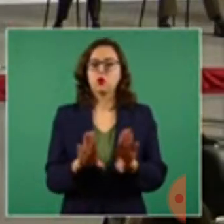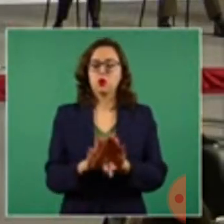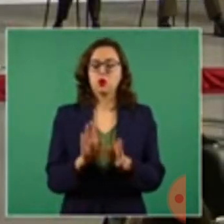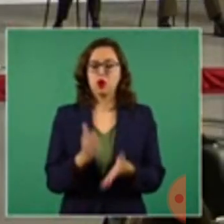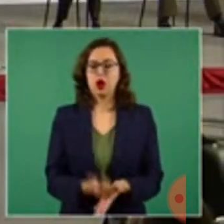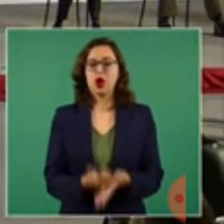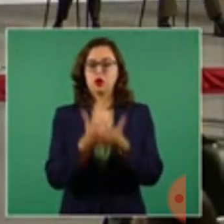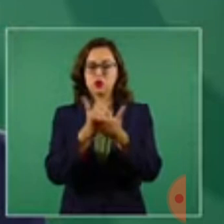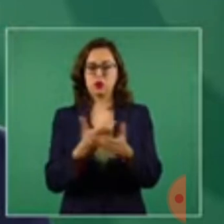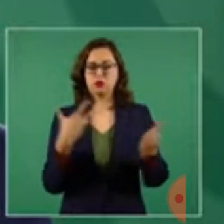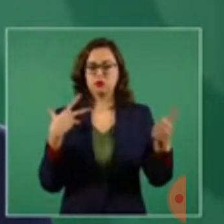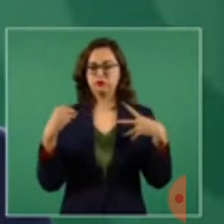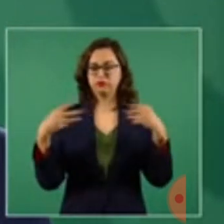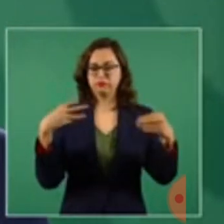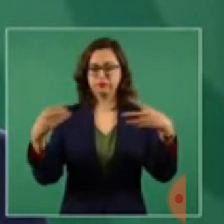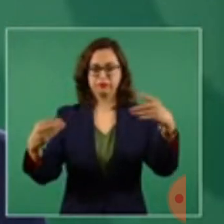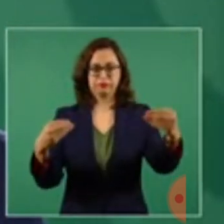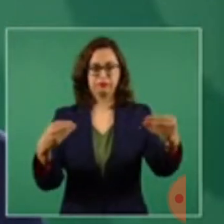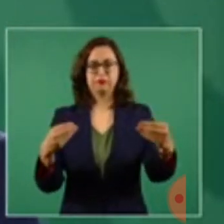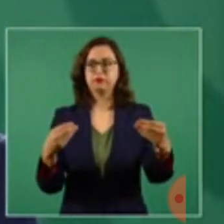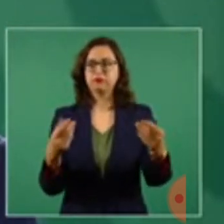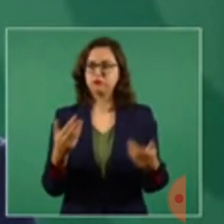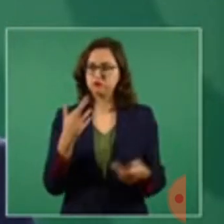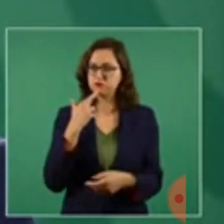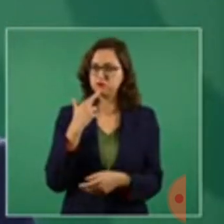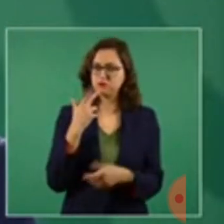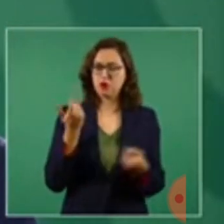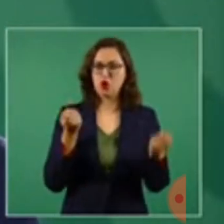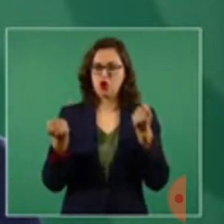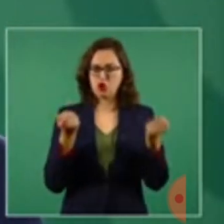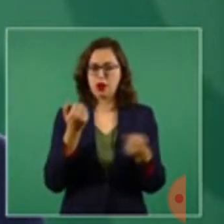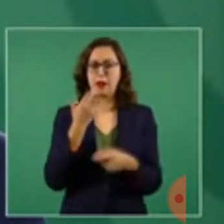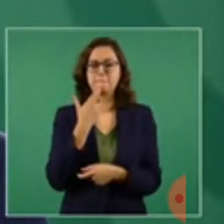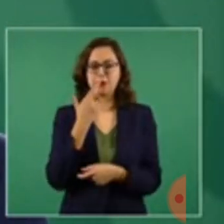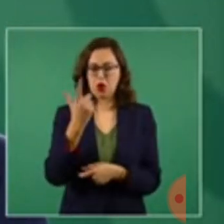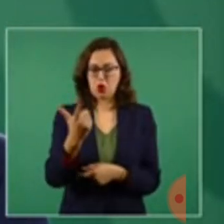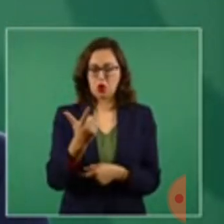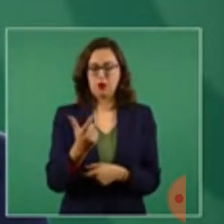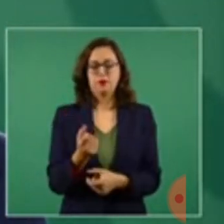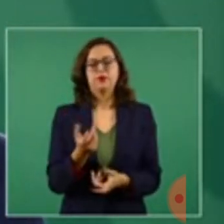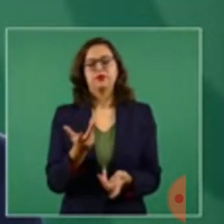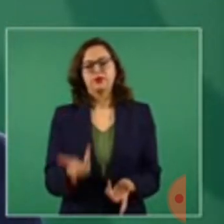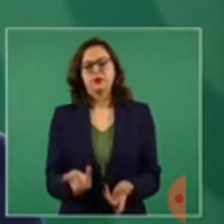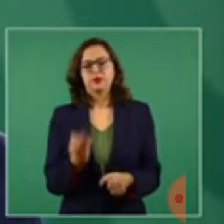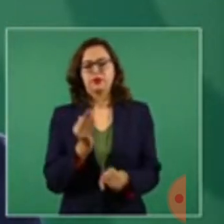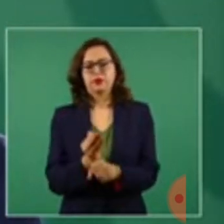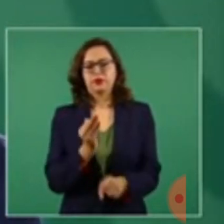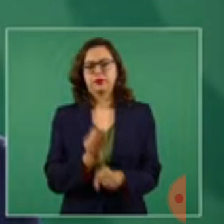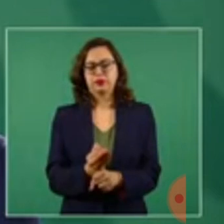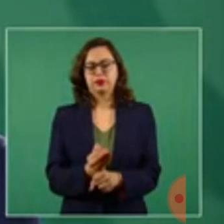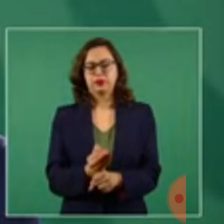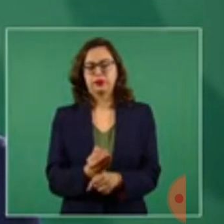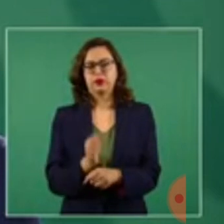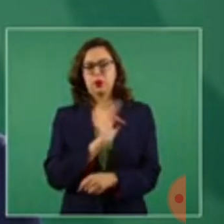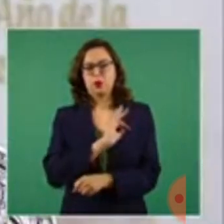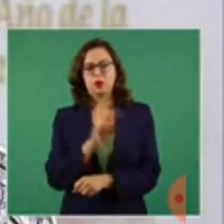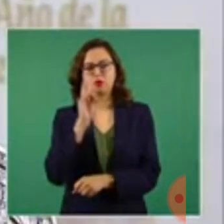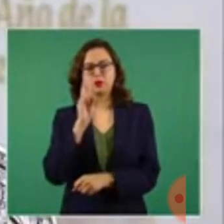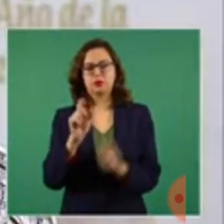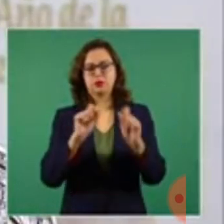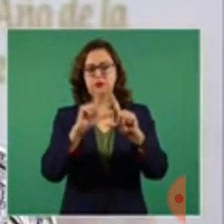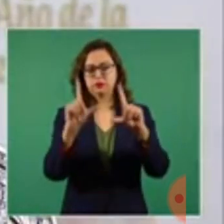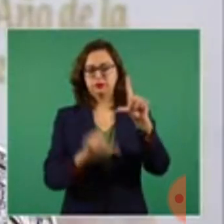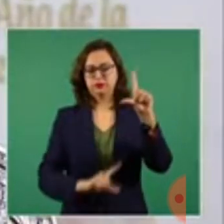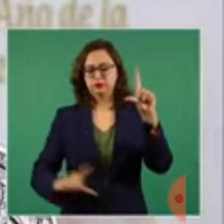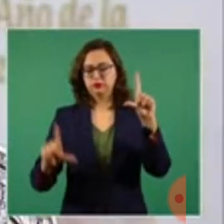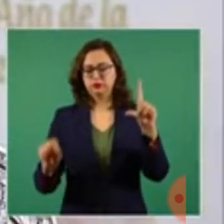la propia epidemia. Ya vemos signos preliminares ahorita en cerca de la mitad de las entidades federativas de